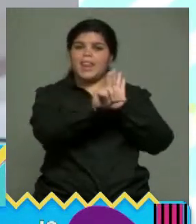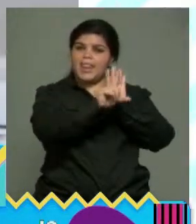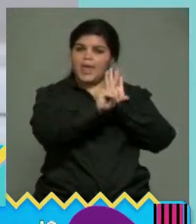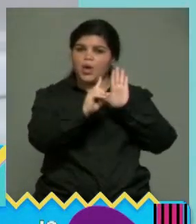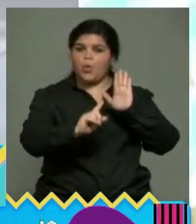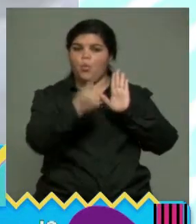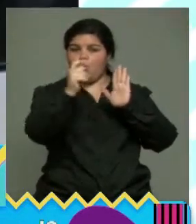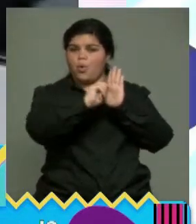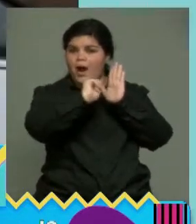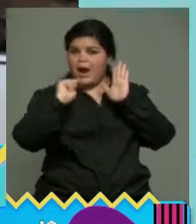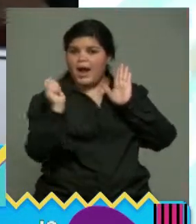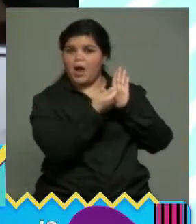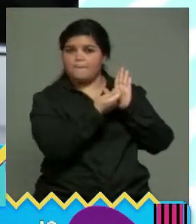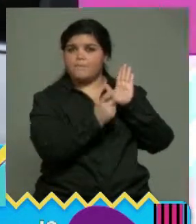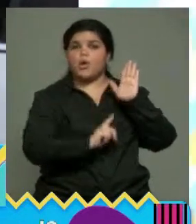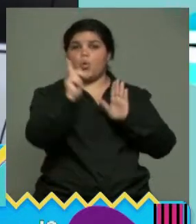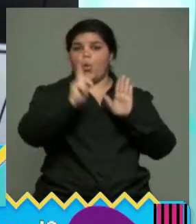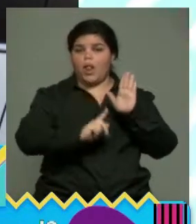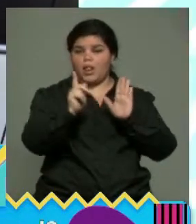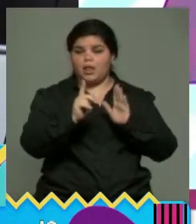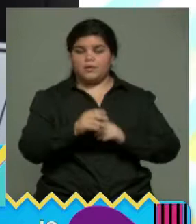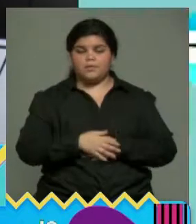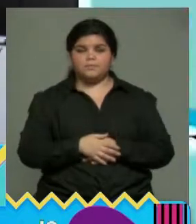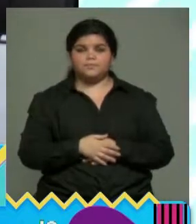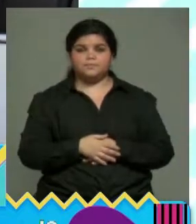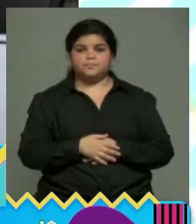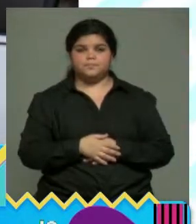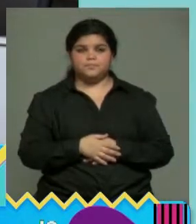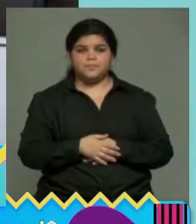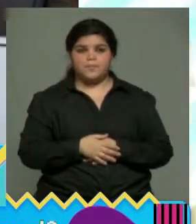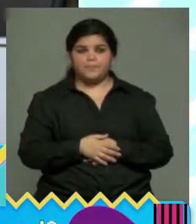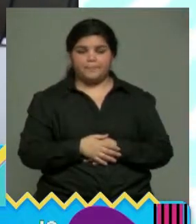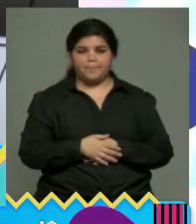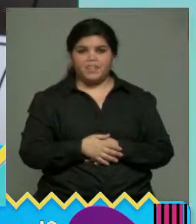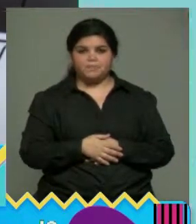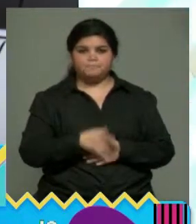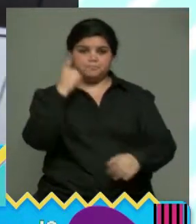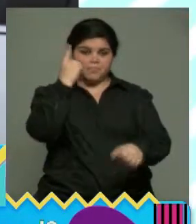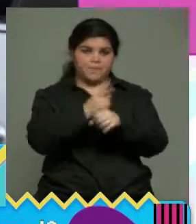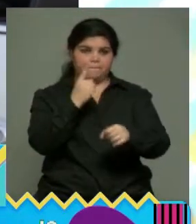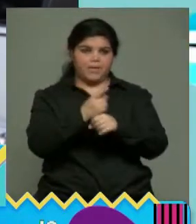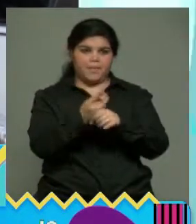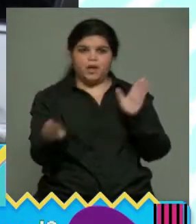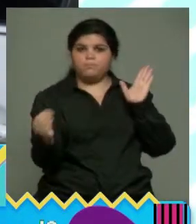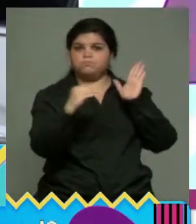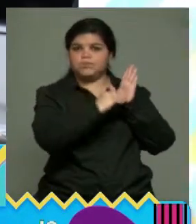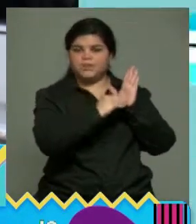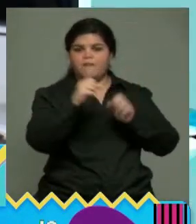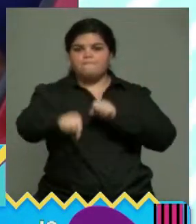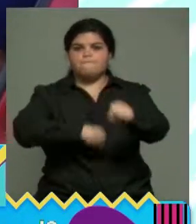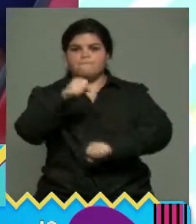este proyecto de ley, tiene que ver primero con que reconoce todo el tema de las bicicletas, que en la ley